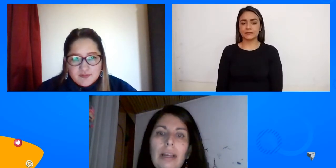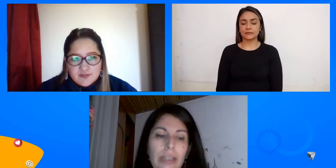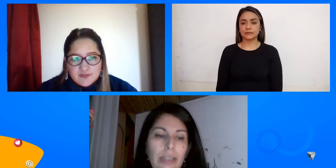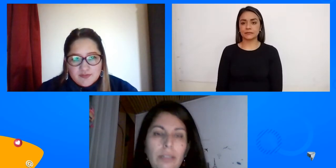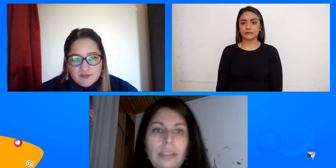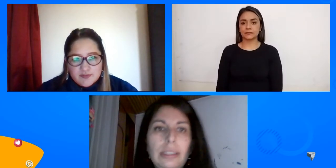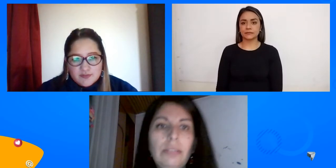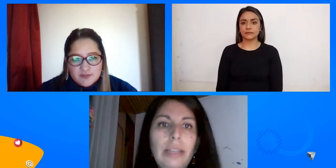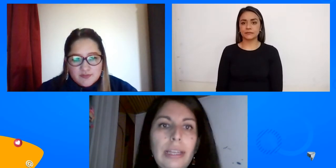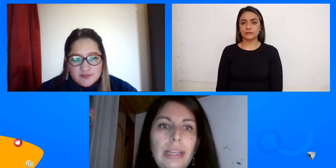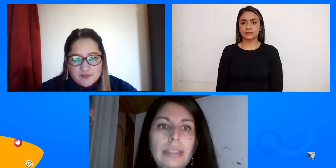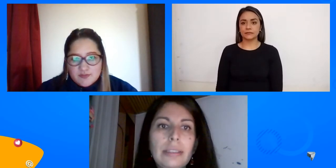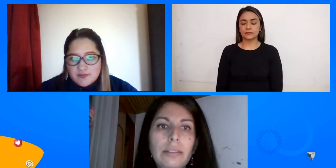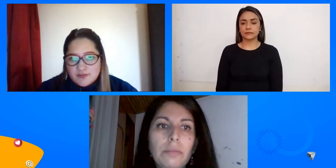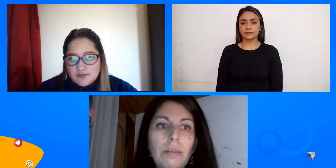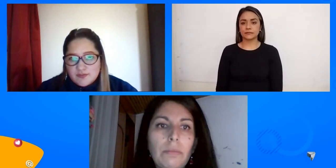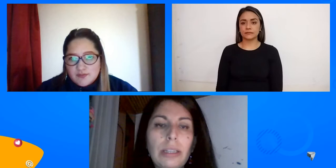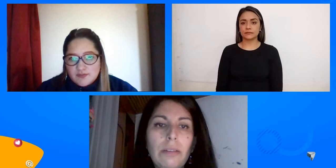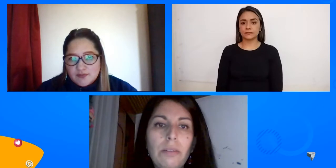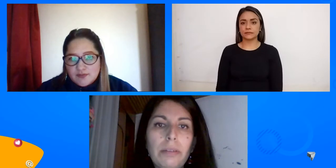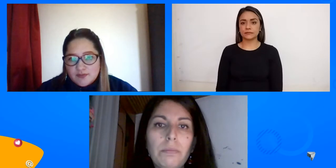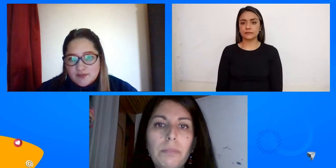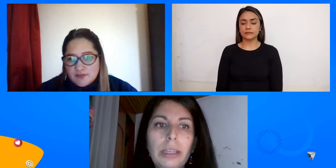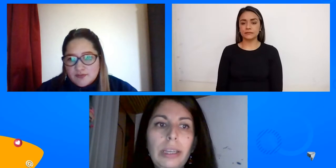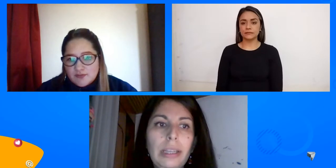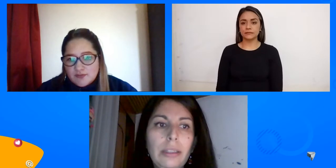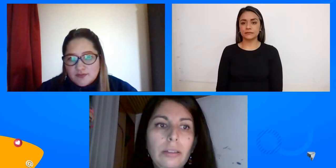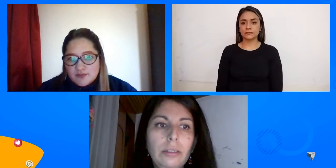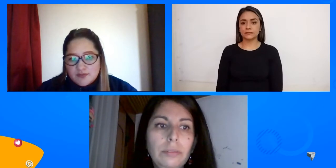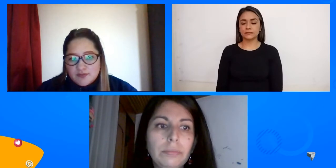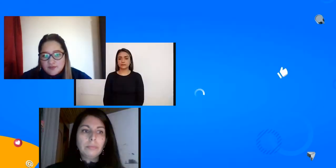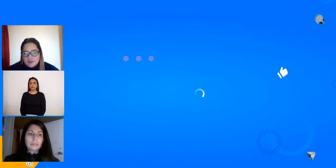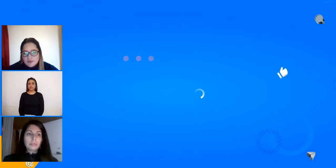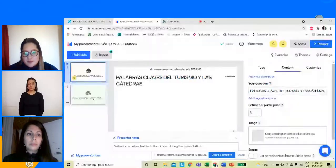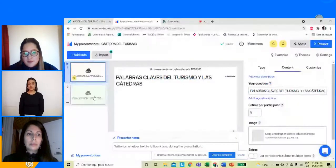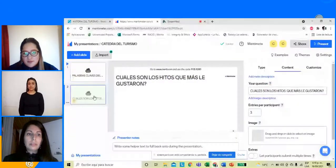Ok, no, esta no es Nos vamos a devolver un poquito